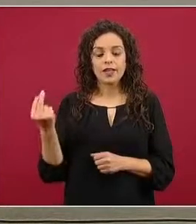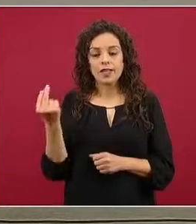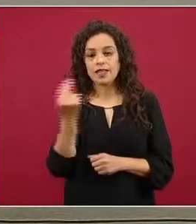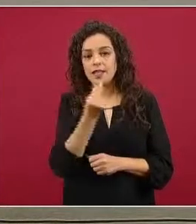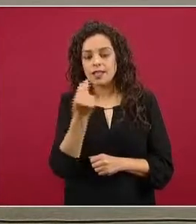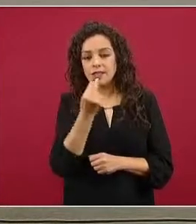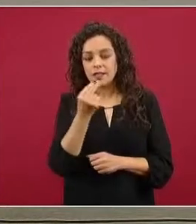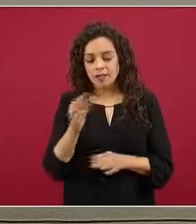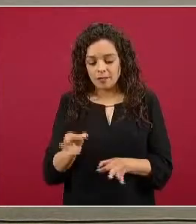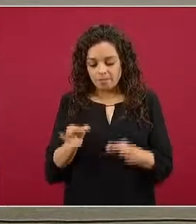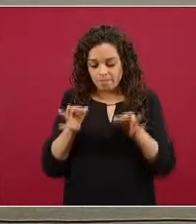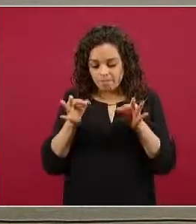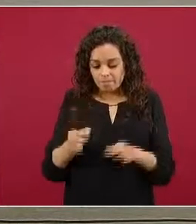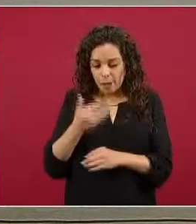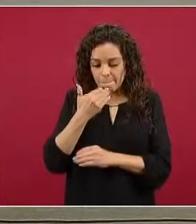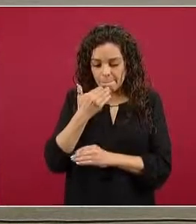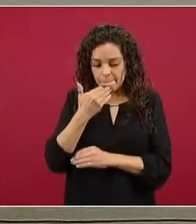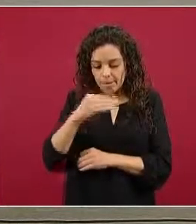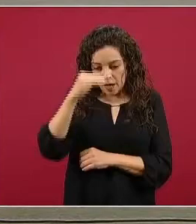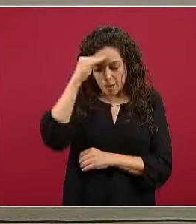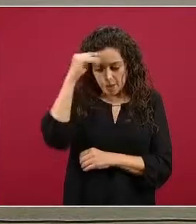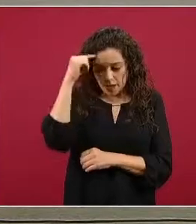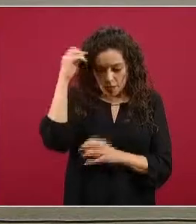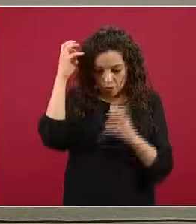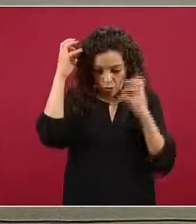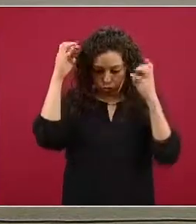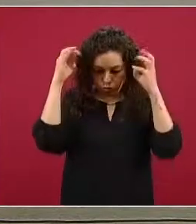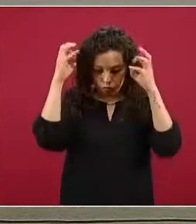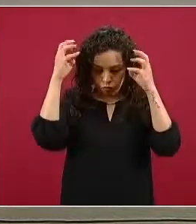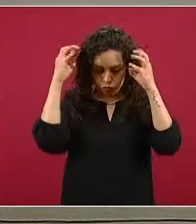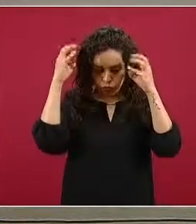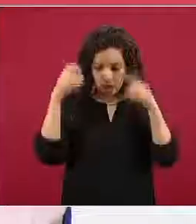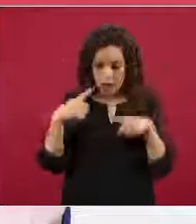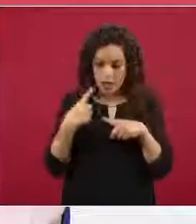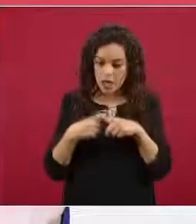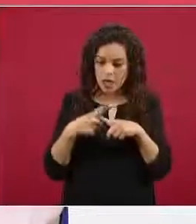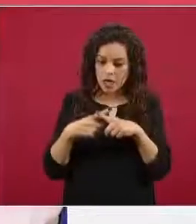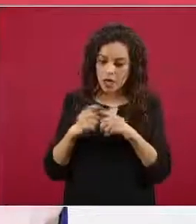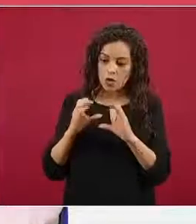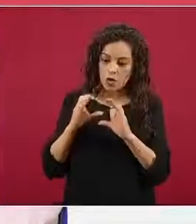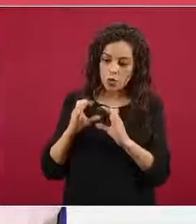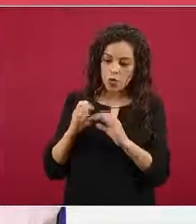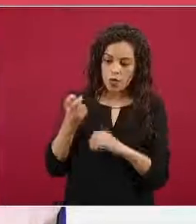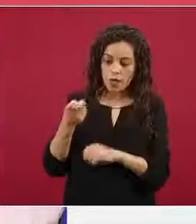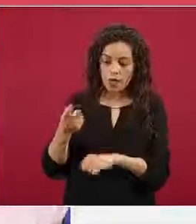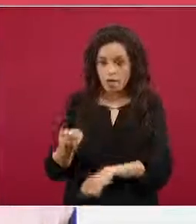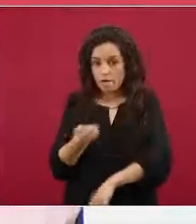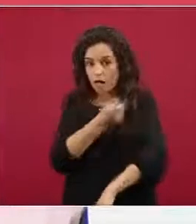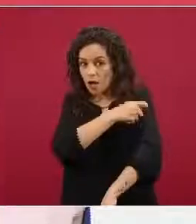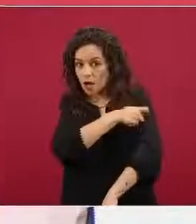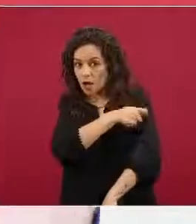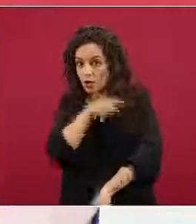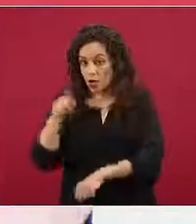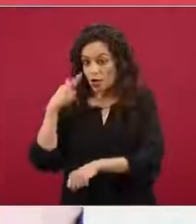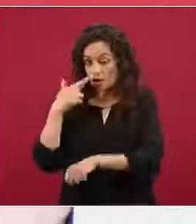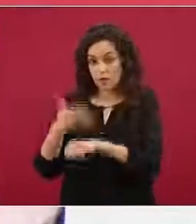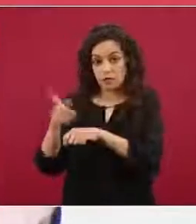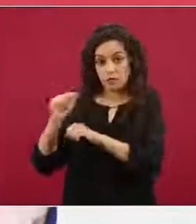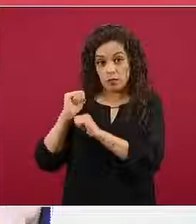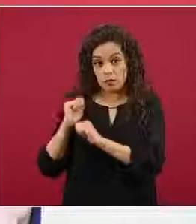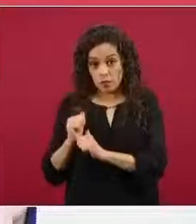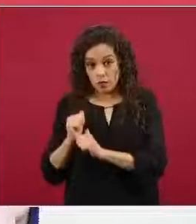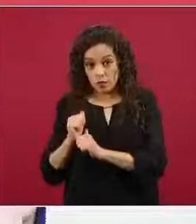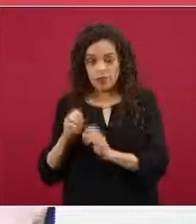muy bien cómo es la distribución, quién cuida las vacunas, etcétera. Y, por ejemplo, en Estados Unidos,